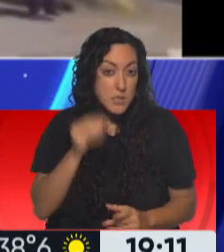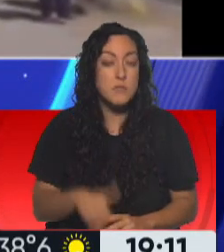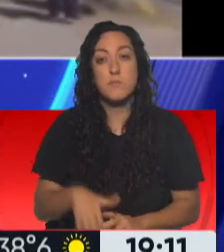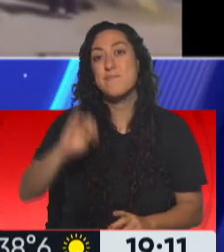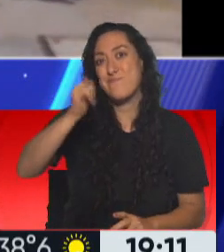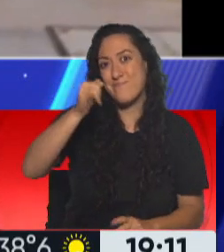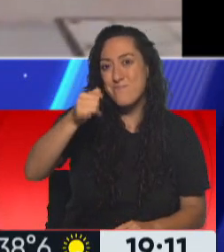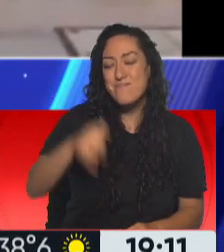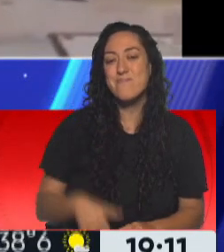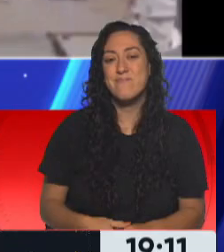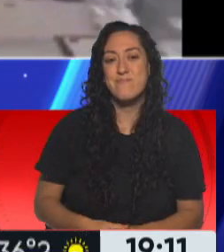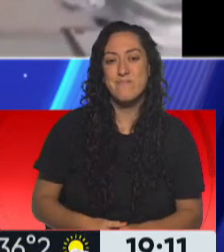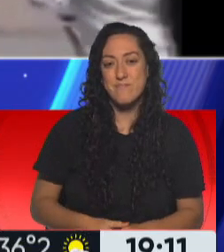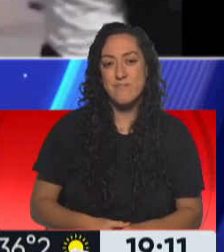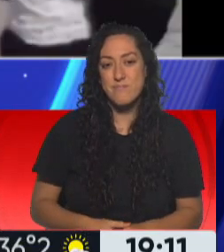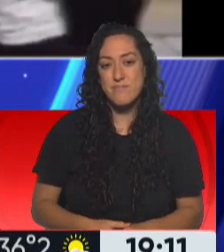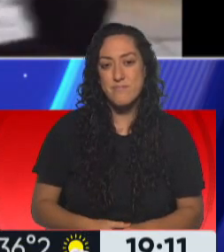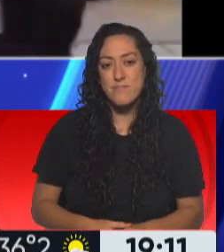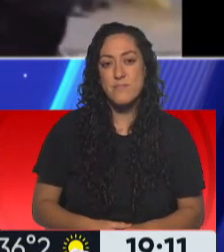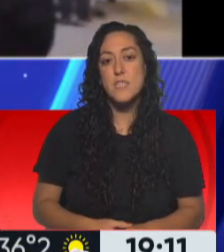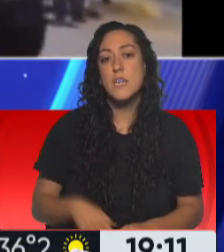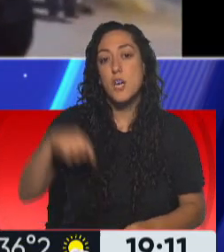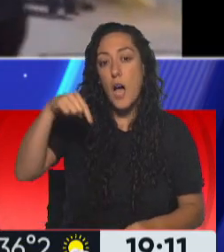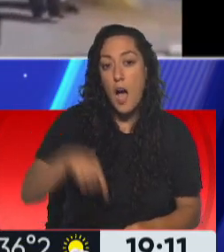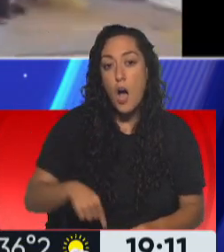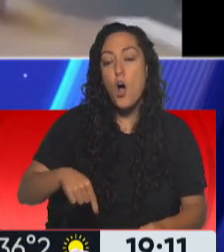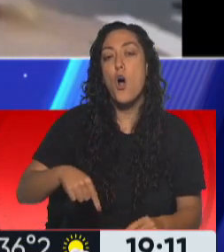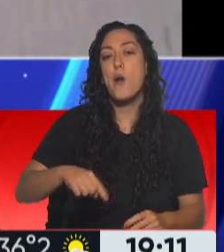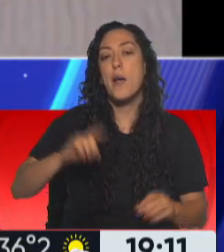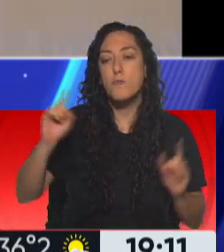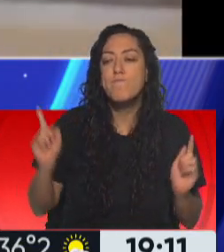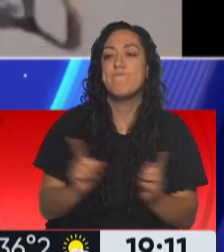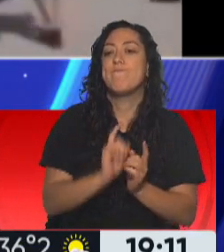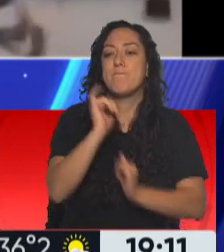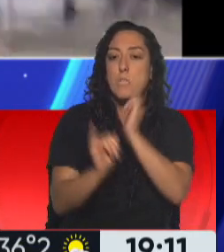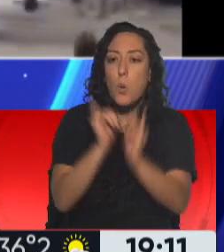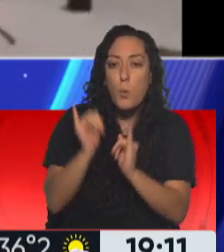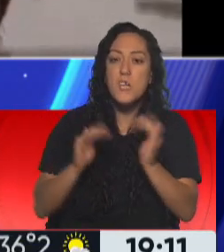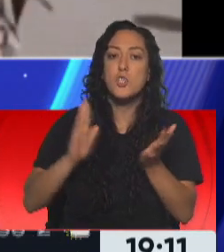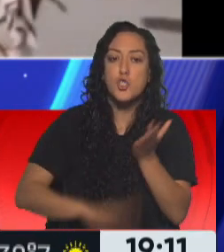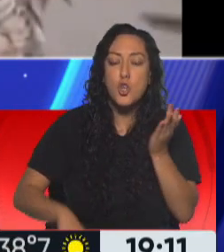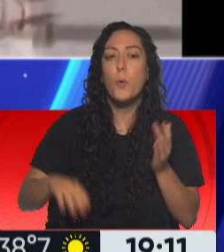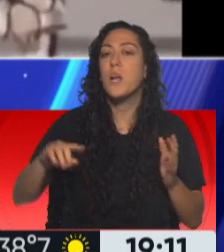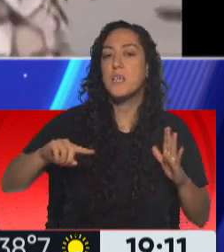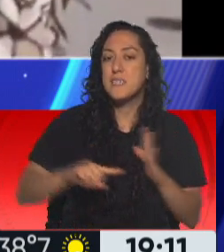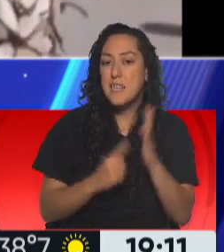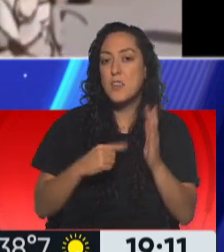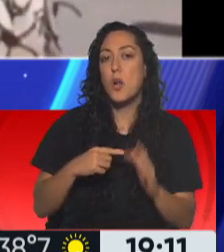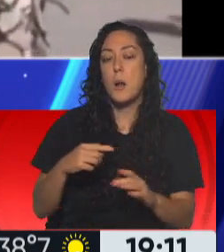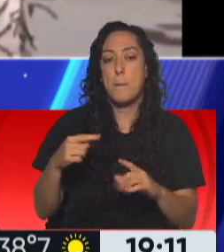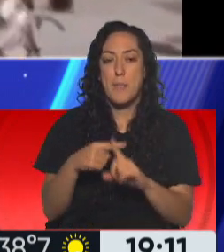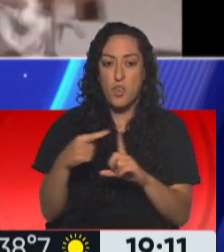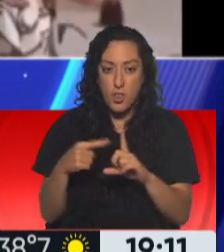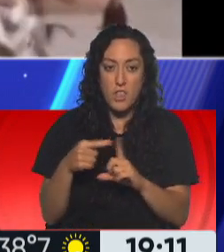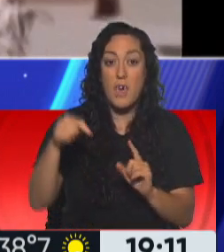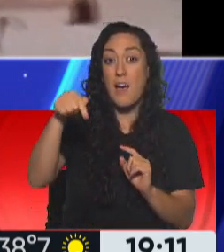Sí, claro. Si les parece, podemos hacer una breve reseña de lo que fue el microcentro al mediodía, porque